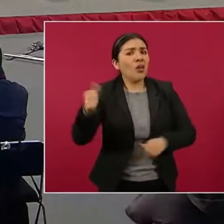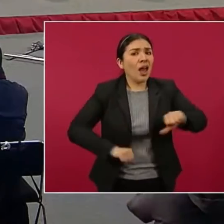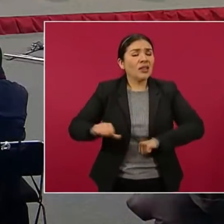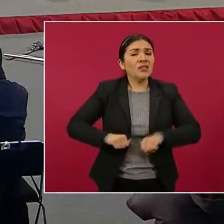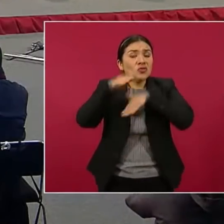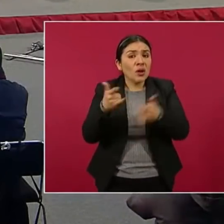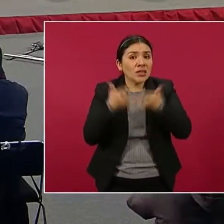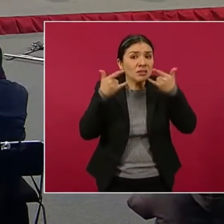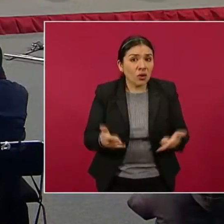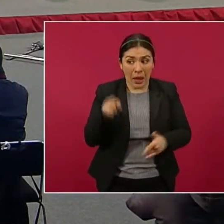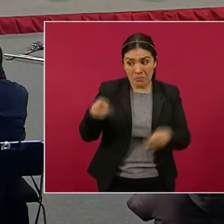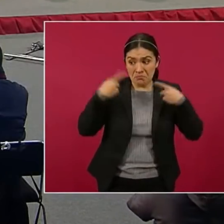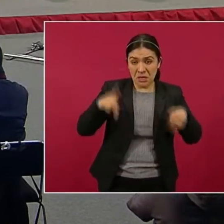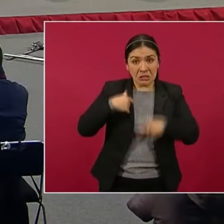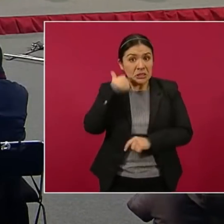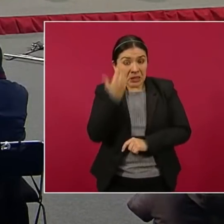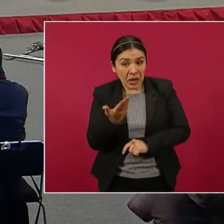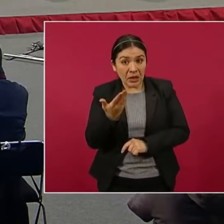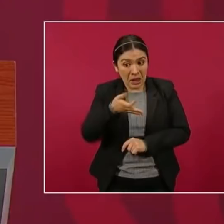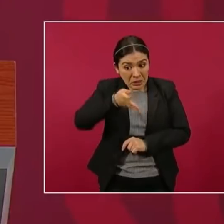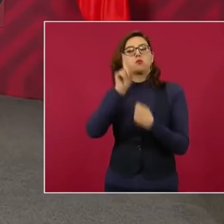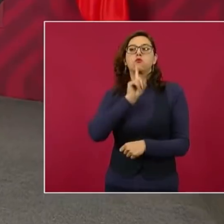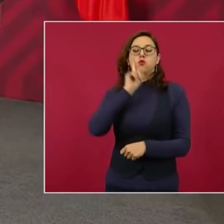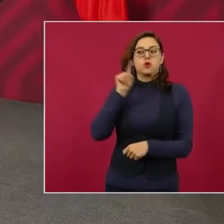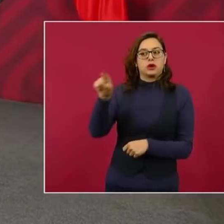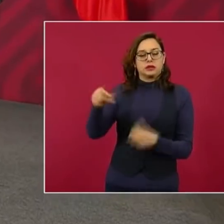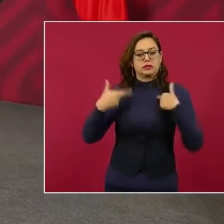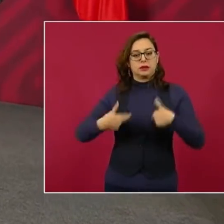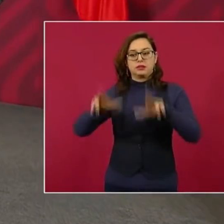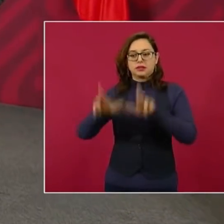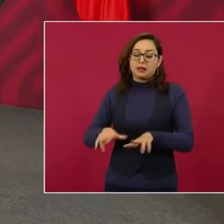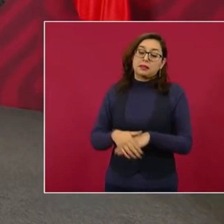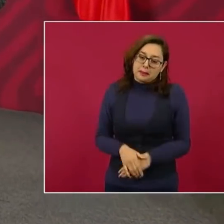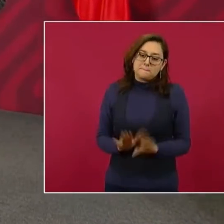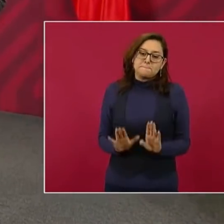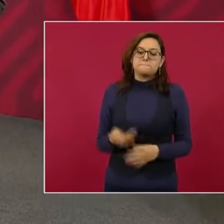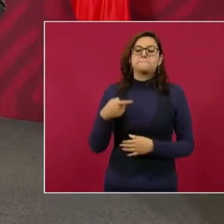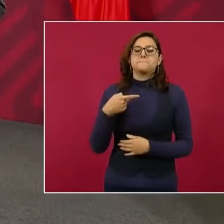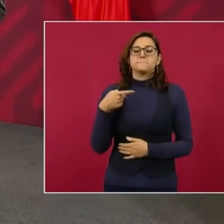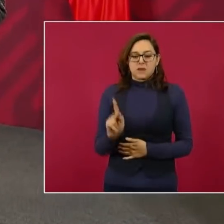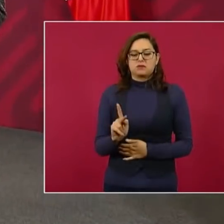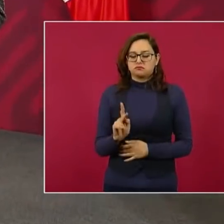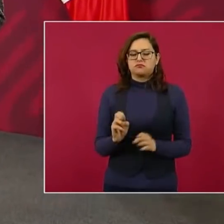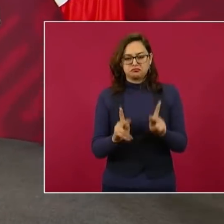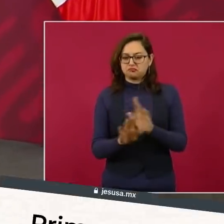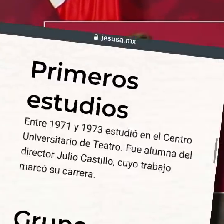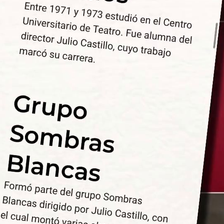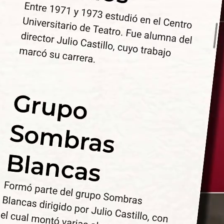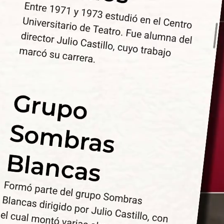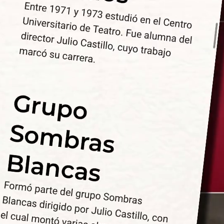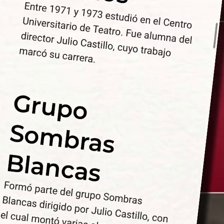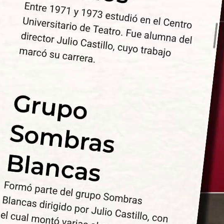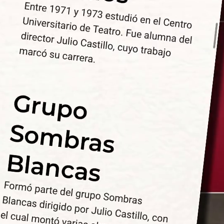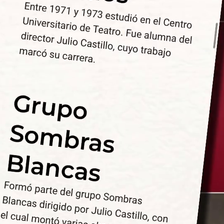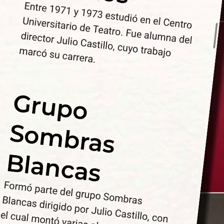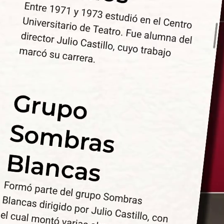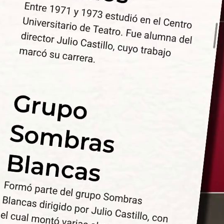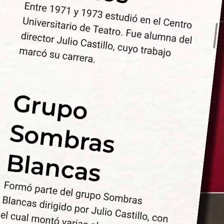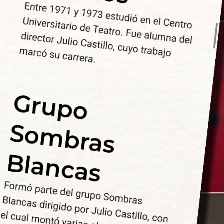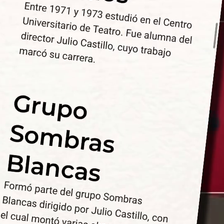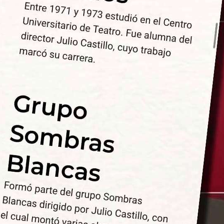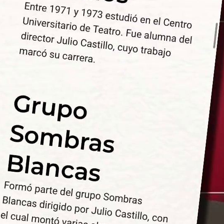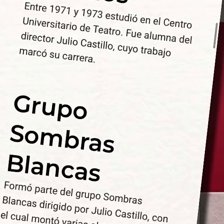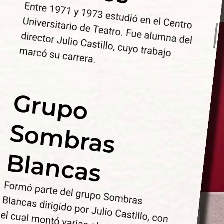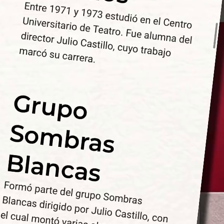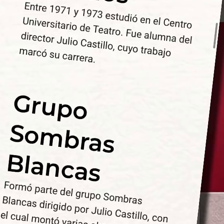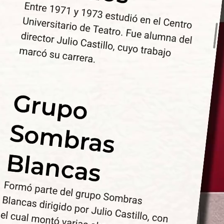histórica que él quisiera, ¿no?, aceptar, porque también ya les informo que vamos a proponer como embajadora para Panamá